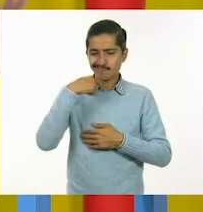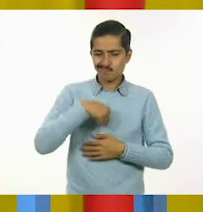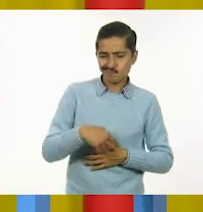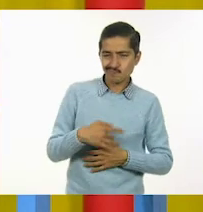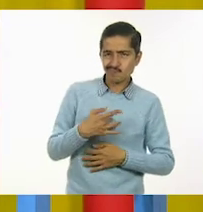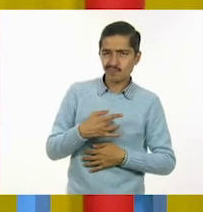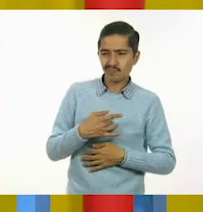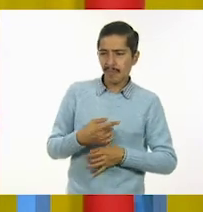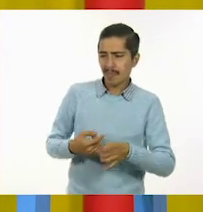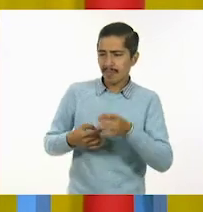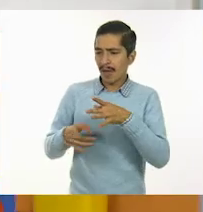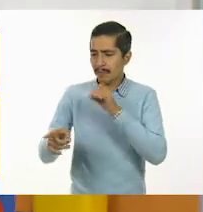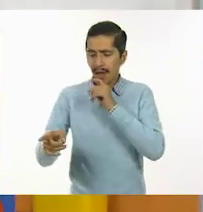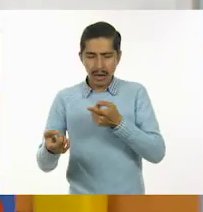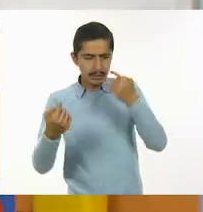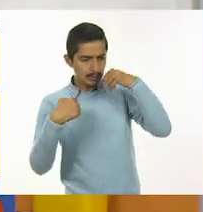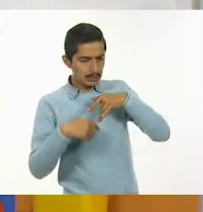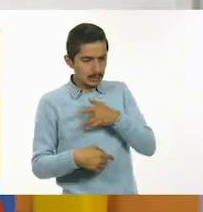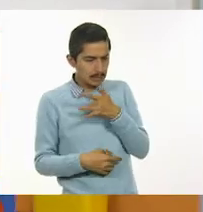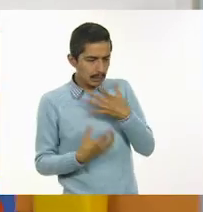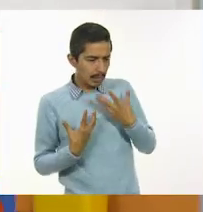a alguien más.